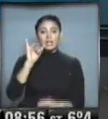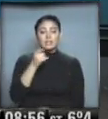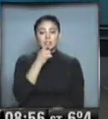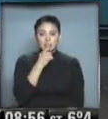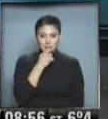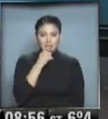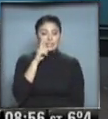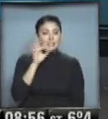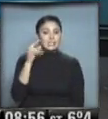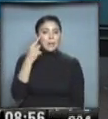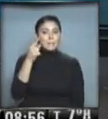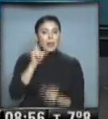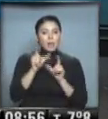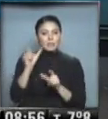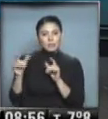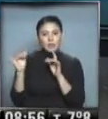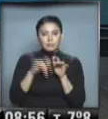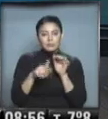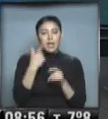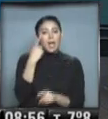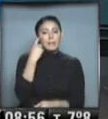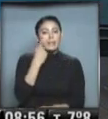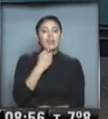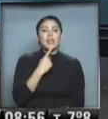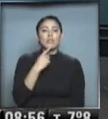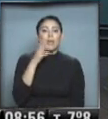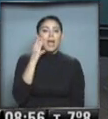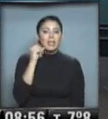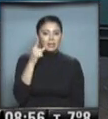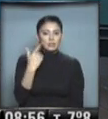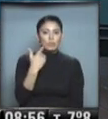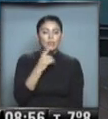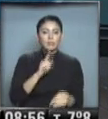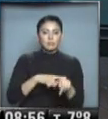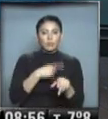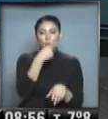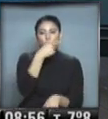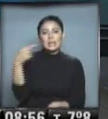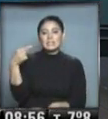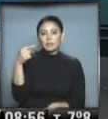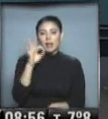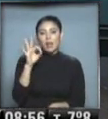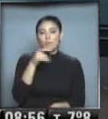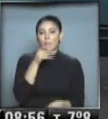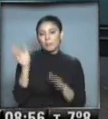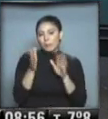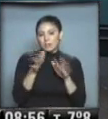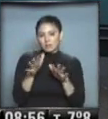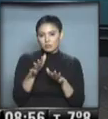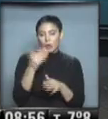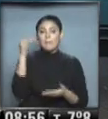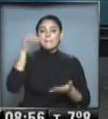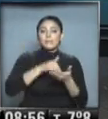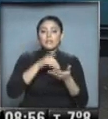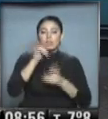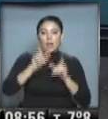lograba que hubiera 100 mil usuarios en rolling o aprendiendo inglés se podía llegar a traducir en tiempos mínimos de una semana o similar es decir millones